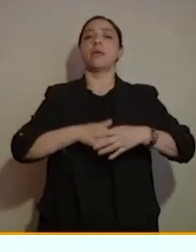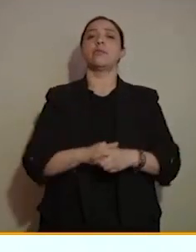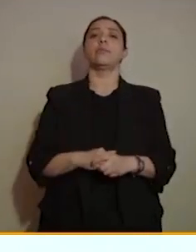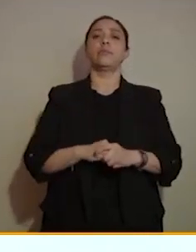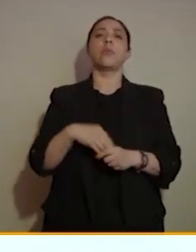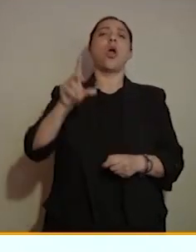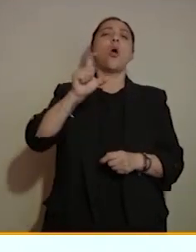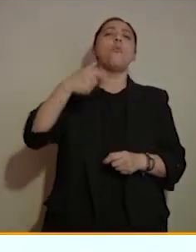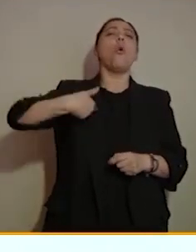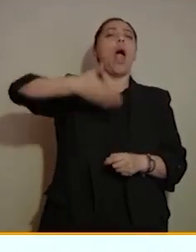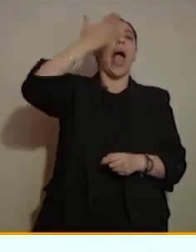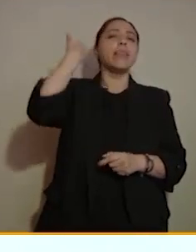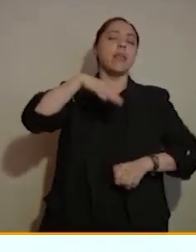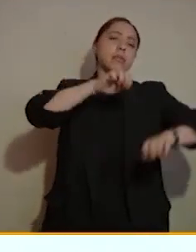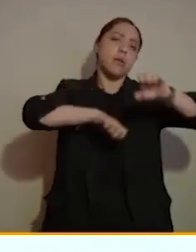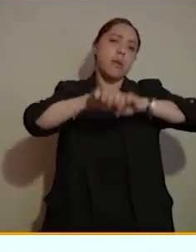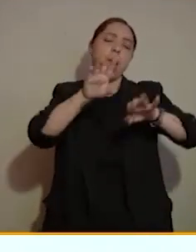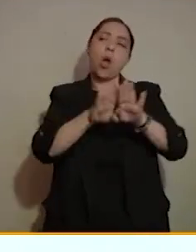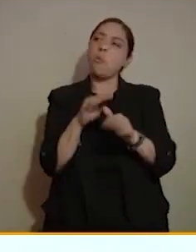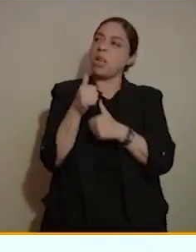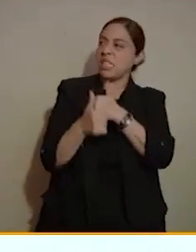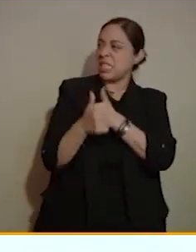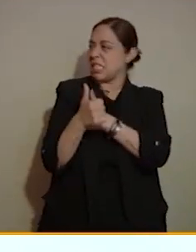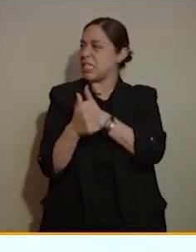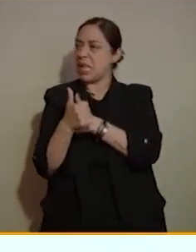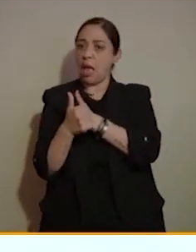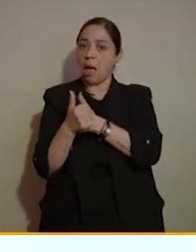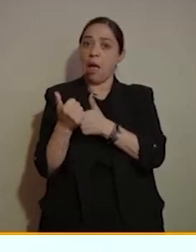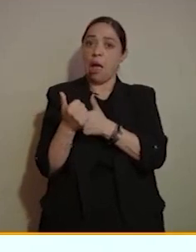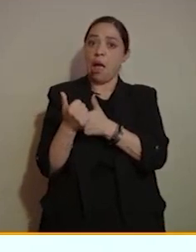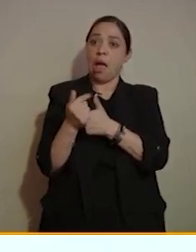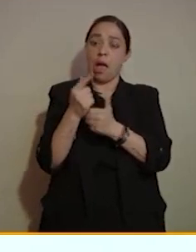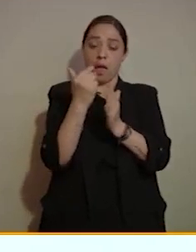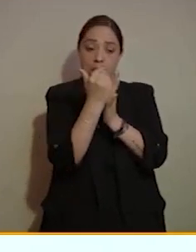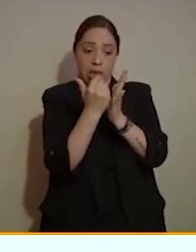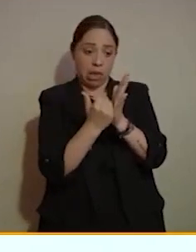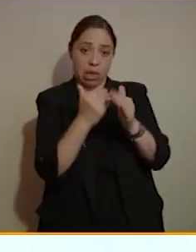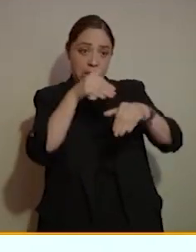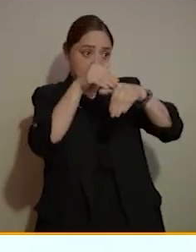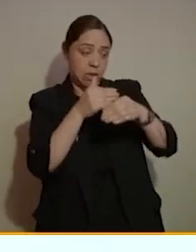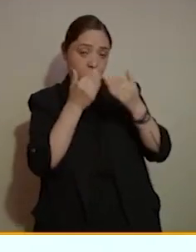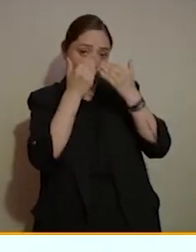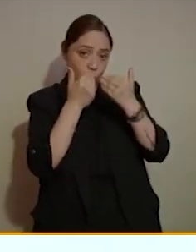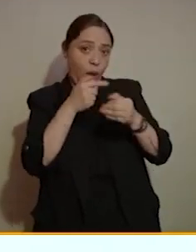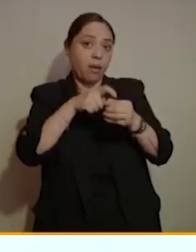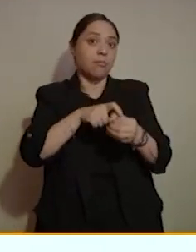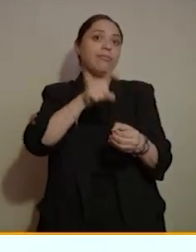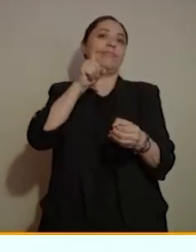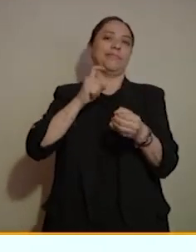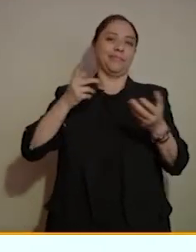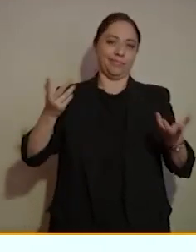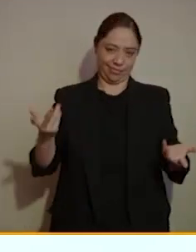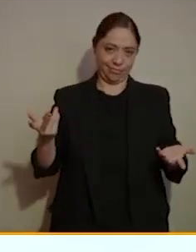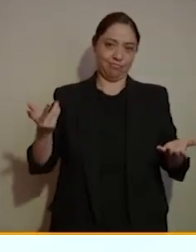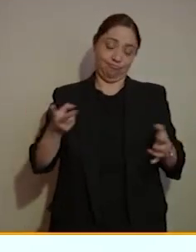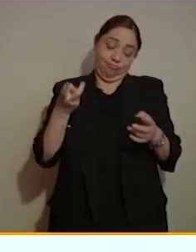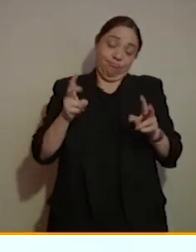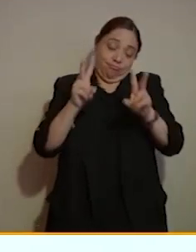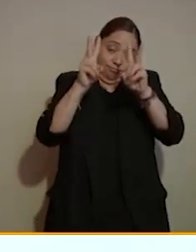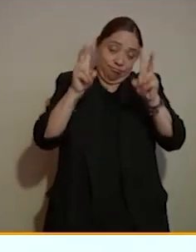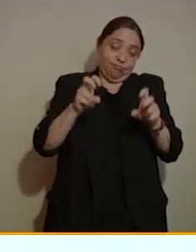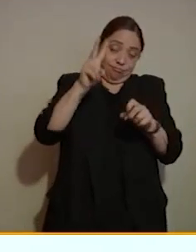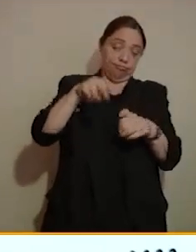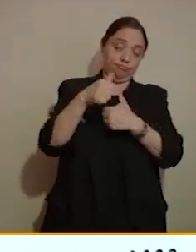muy competitivos ya se quedan fuera. Entonces, definitivamente, el anticipar este tema es un tema de